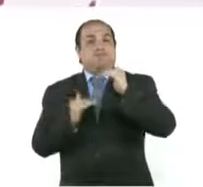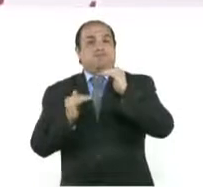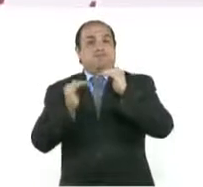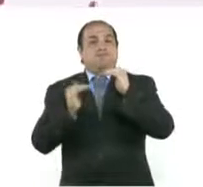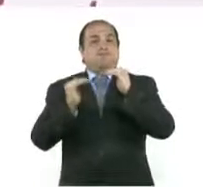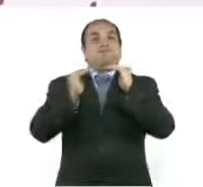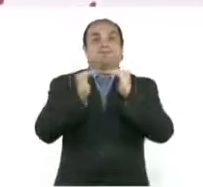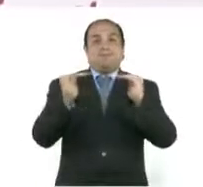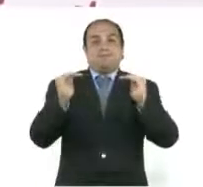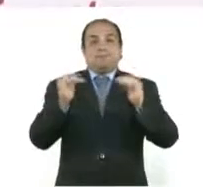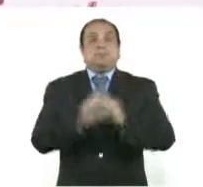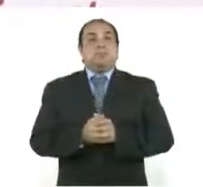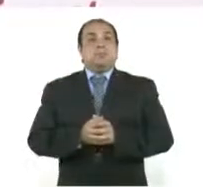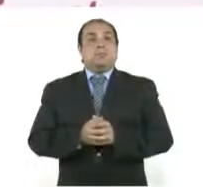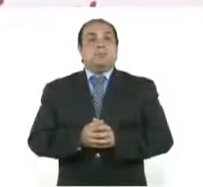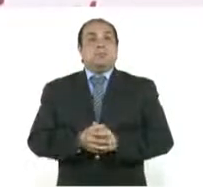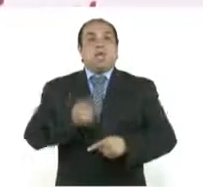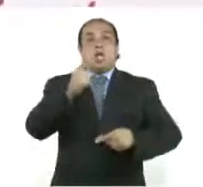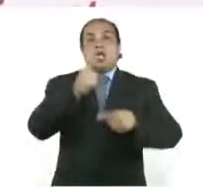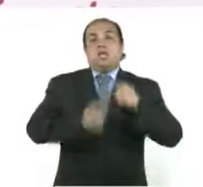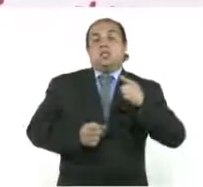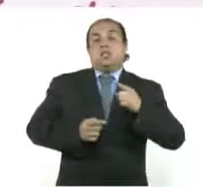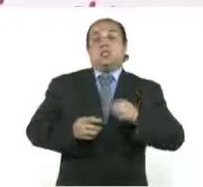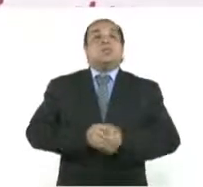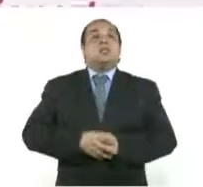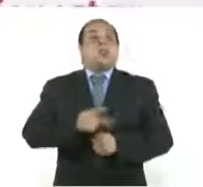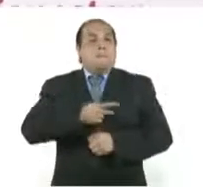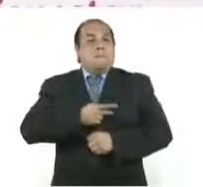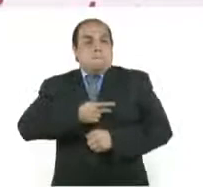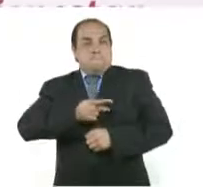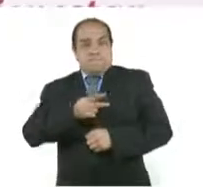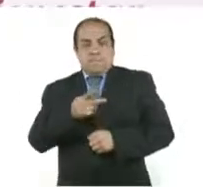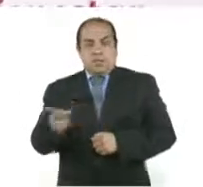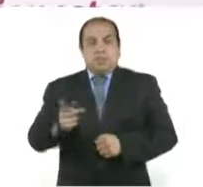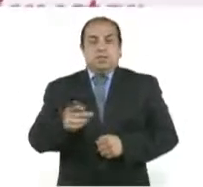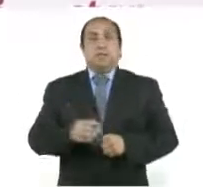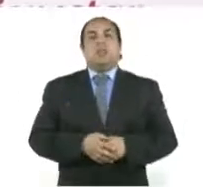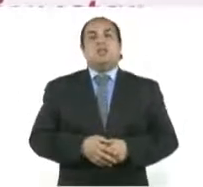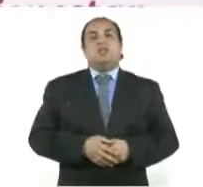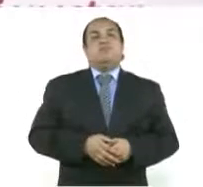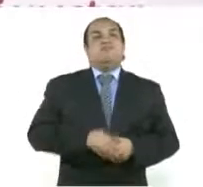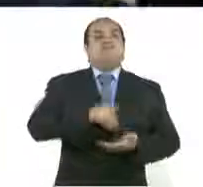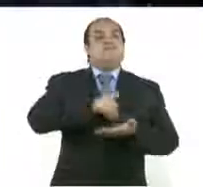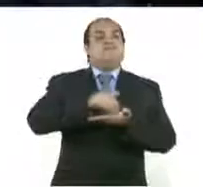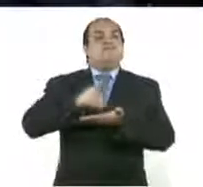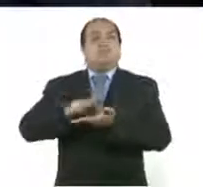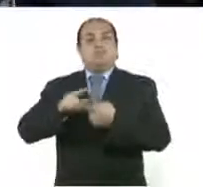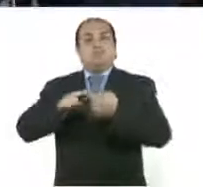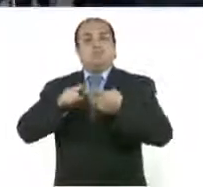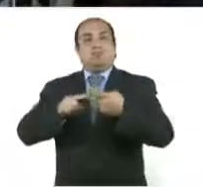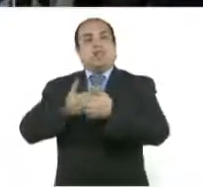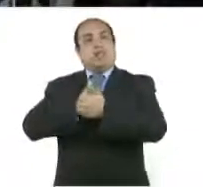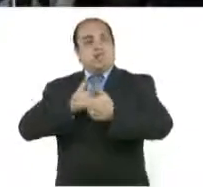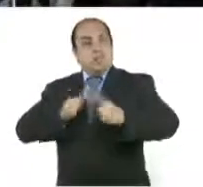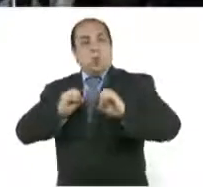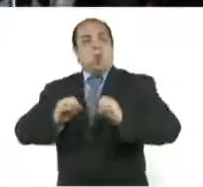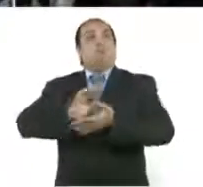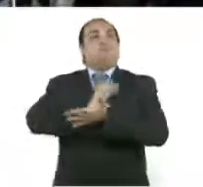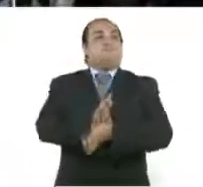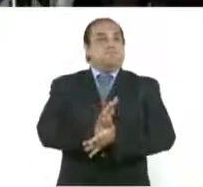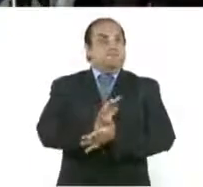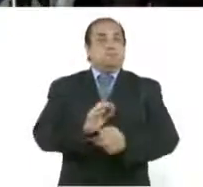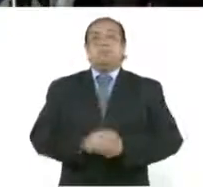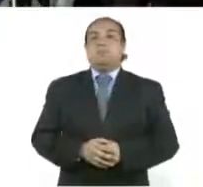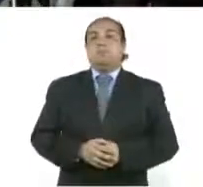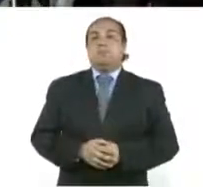desigualdad y reviertan los efectos de la pobreza que excluye, rezaga y discrimina. A quienes